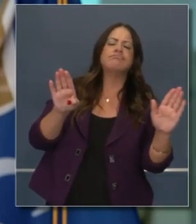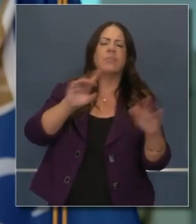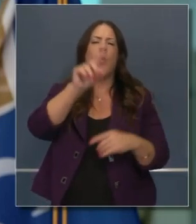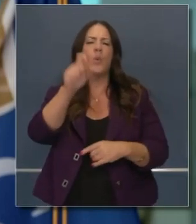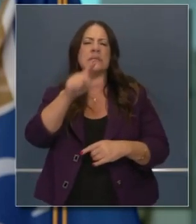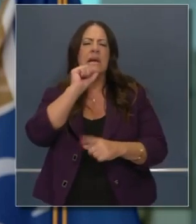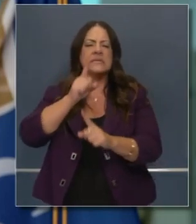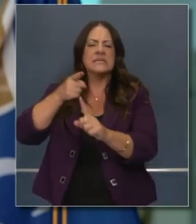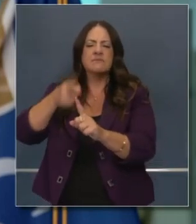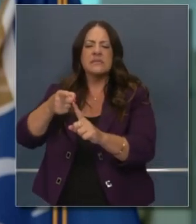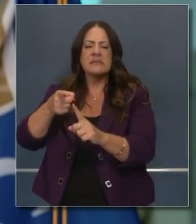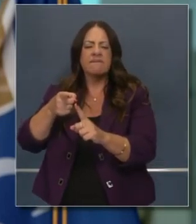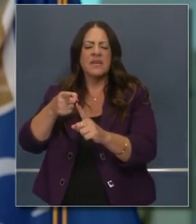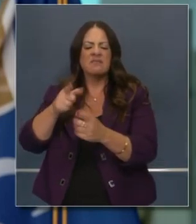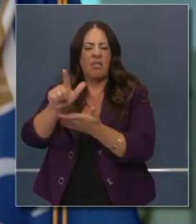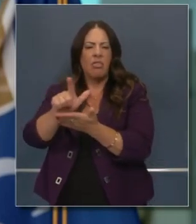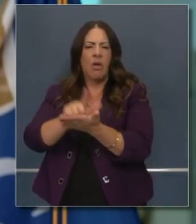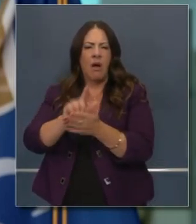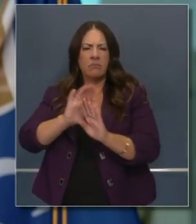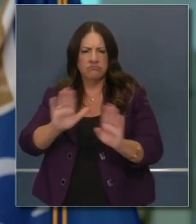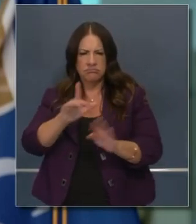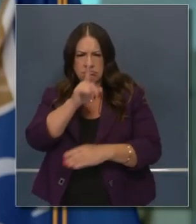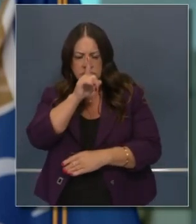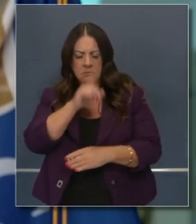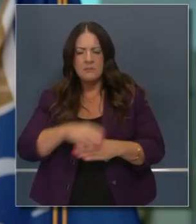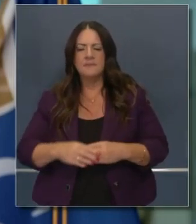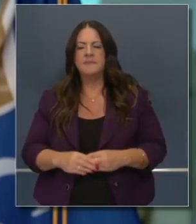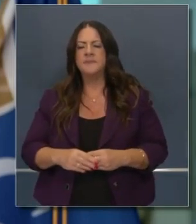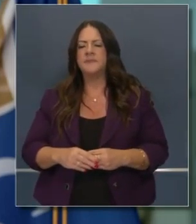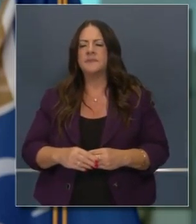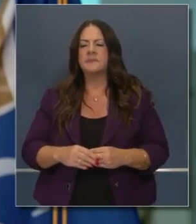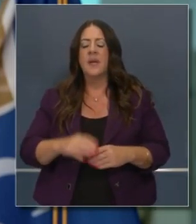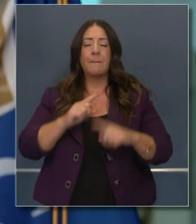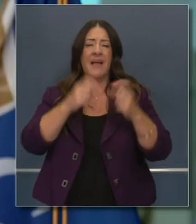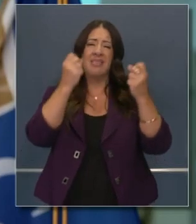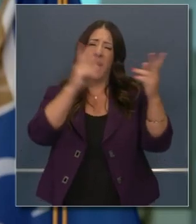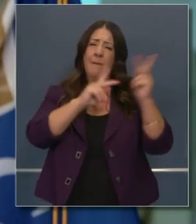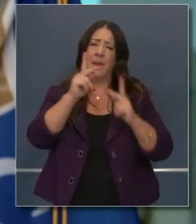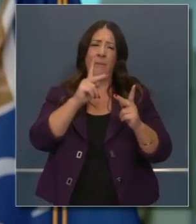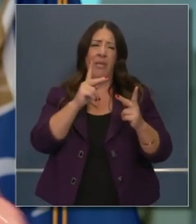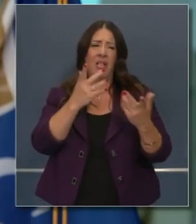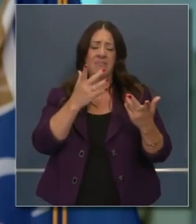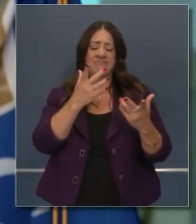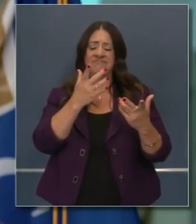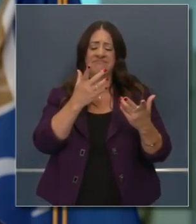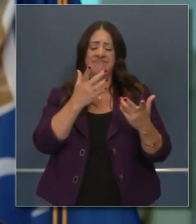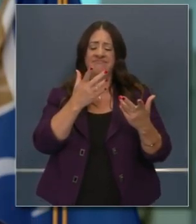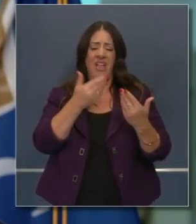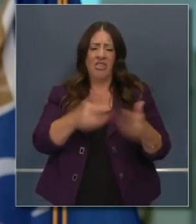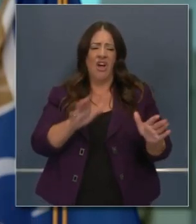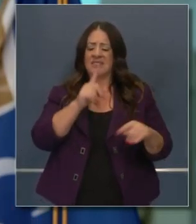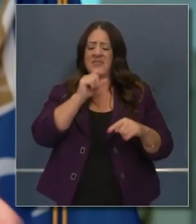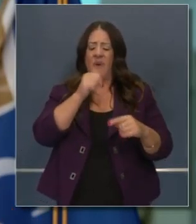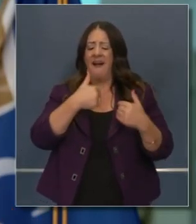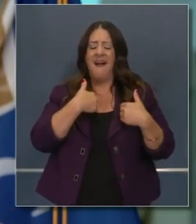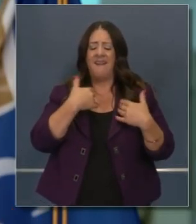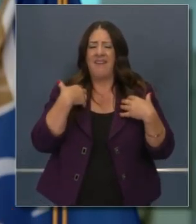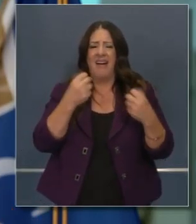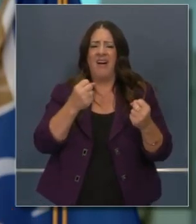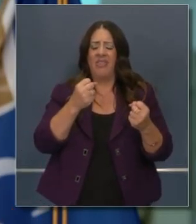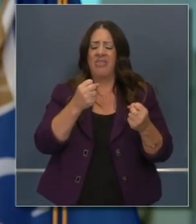Es, repito, una pregunta más amplia, no específica. Hay muchas personas que están perdiendo su seguro